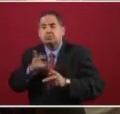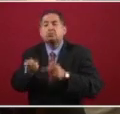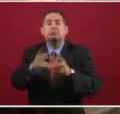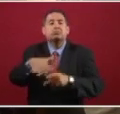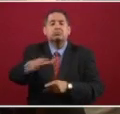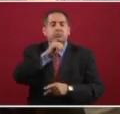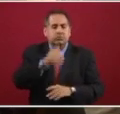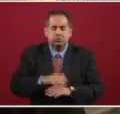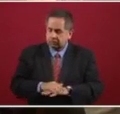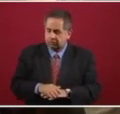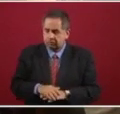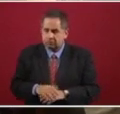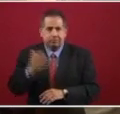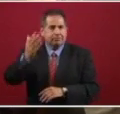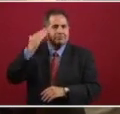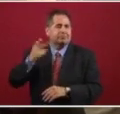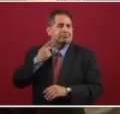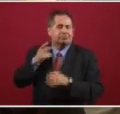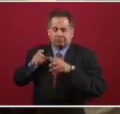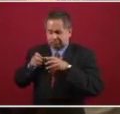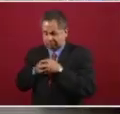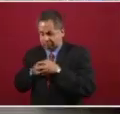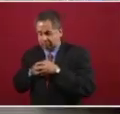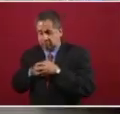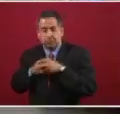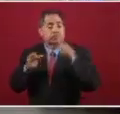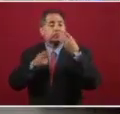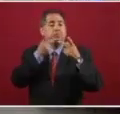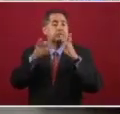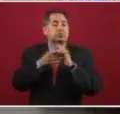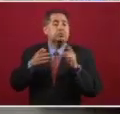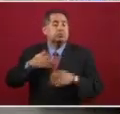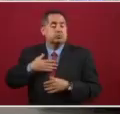Vamos a hacer política, ¿no? ¿Qué significaba?